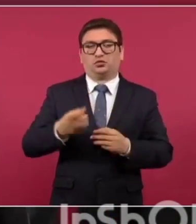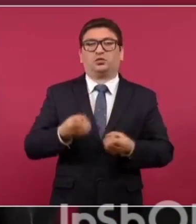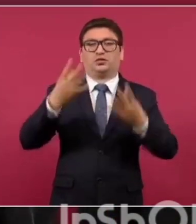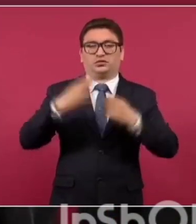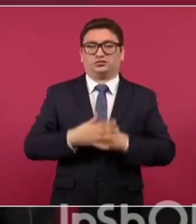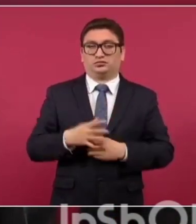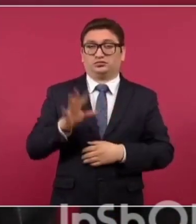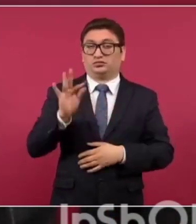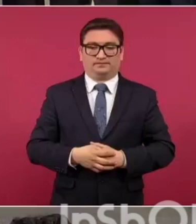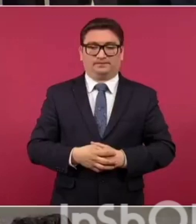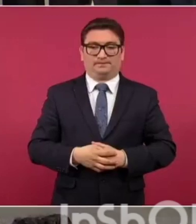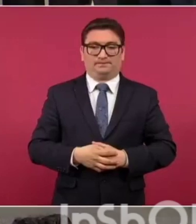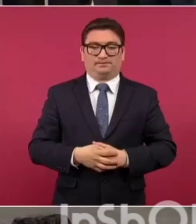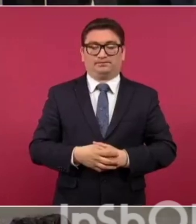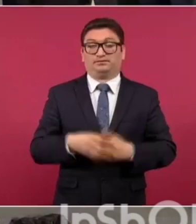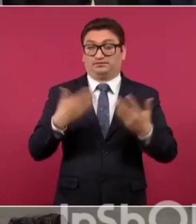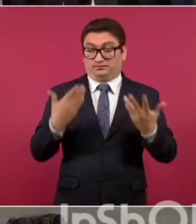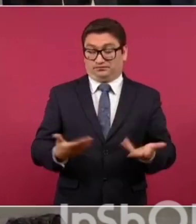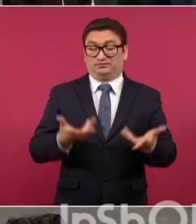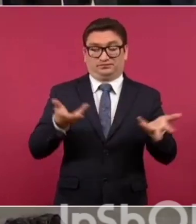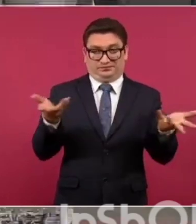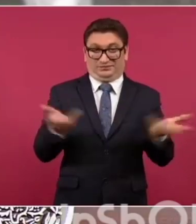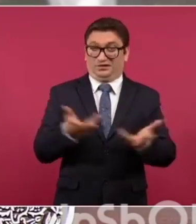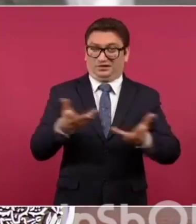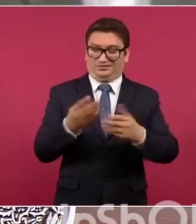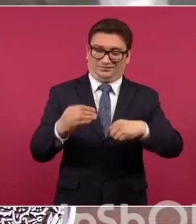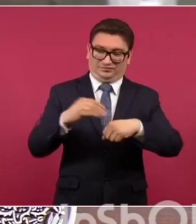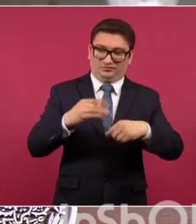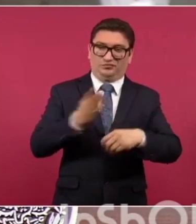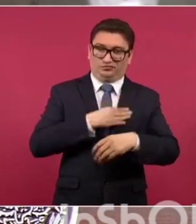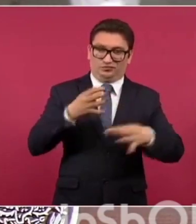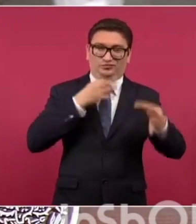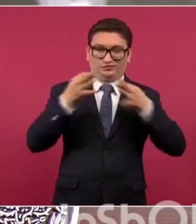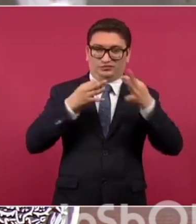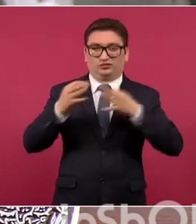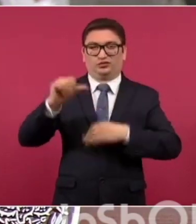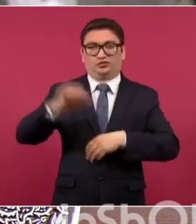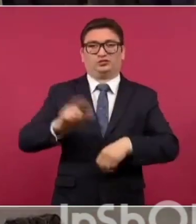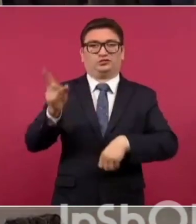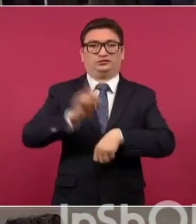más de 40 años. Sí, es un hecho importante, es un día